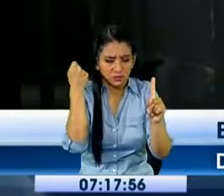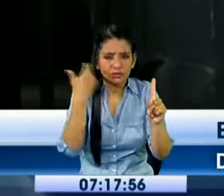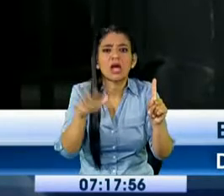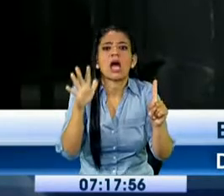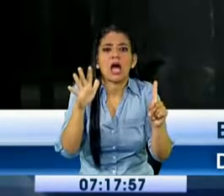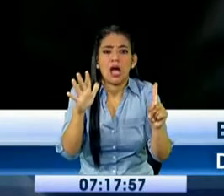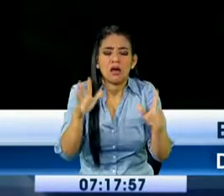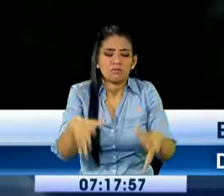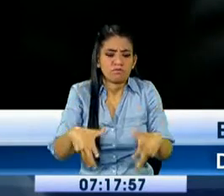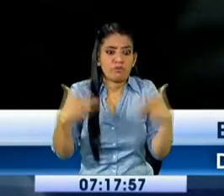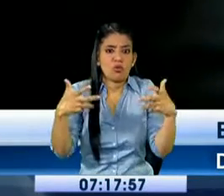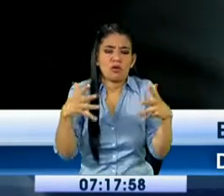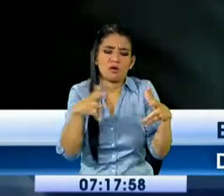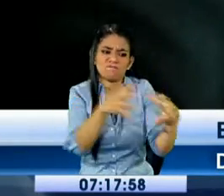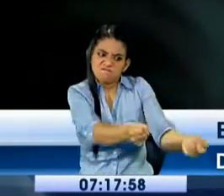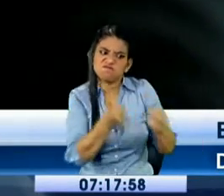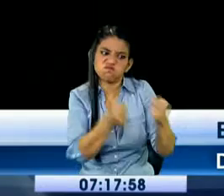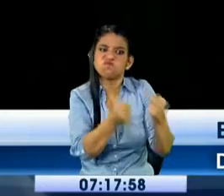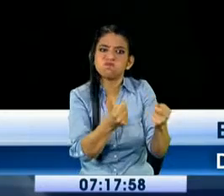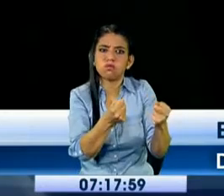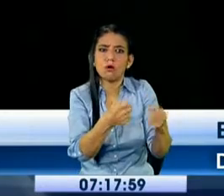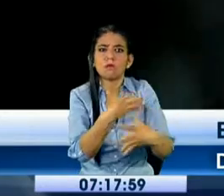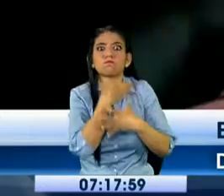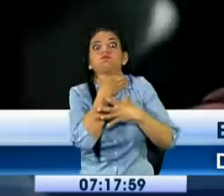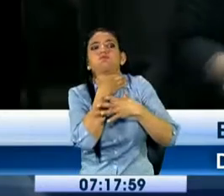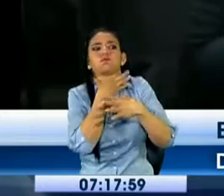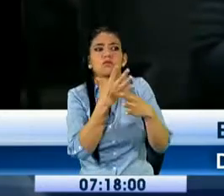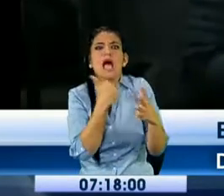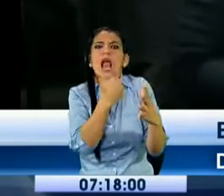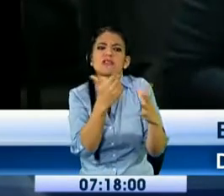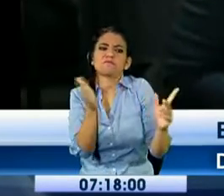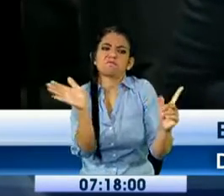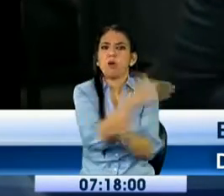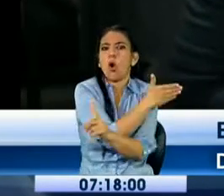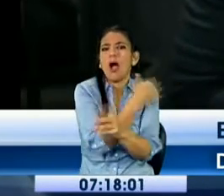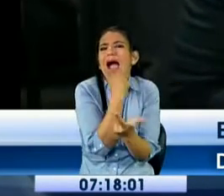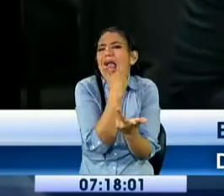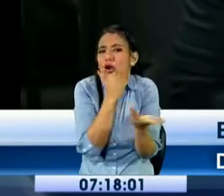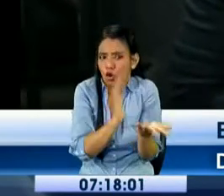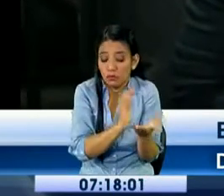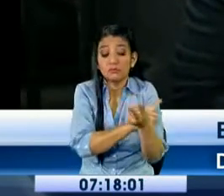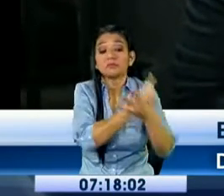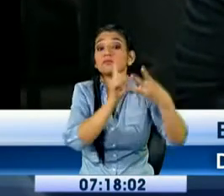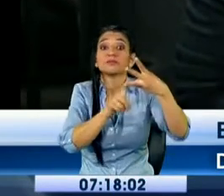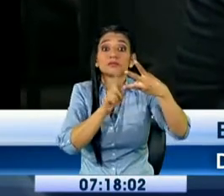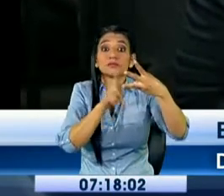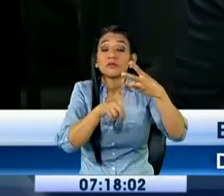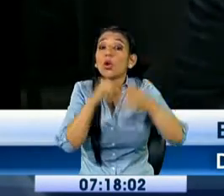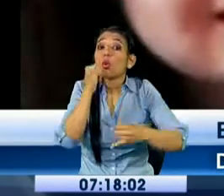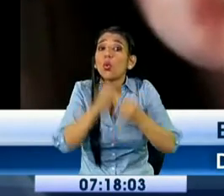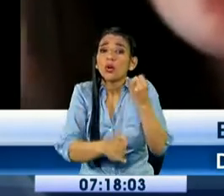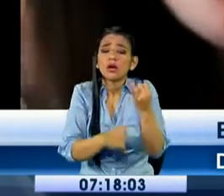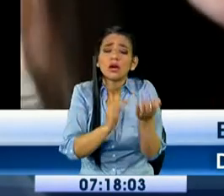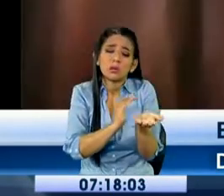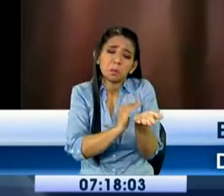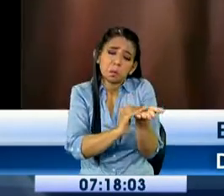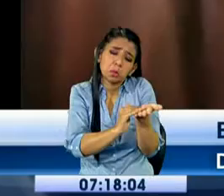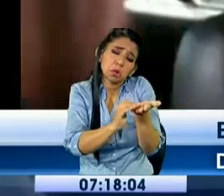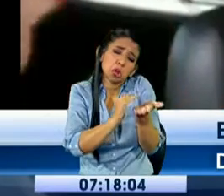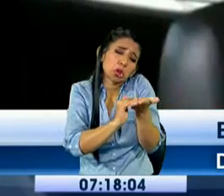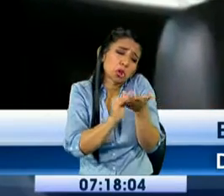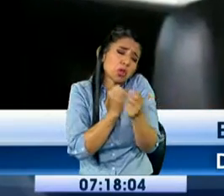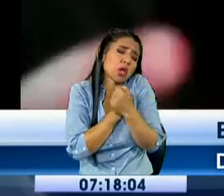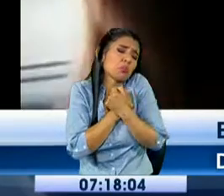reacciones de violencia muy fuertes y se agrede a la mujer. Y en tercera fase es el de arrepentimiento y de cariño,